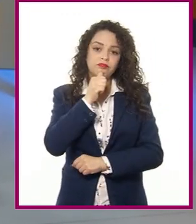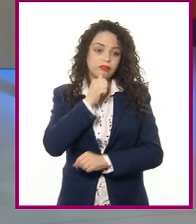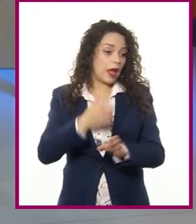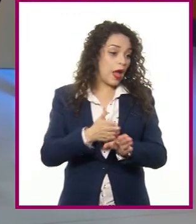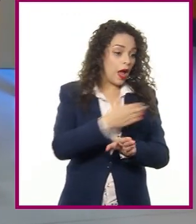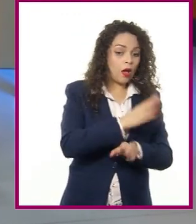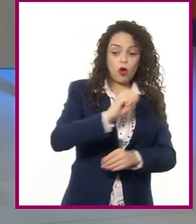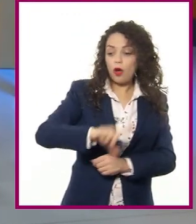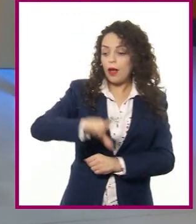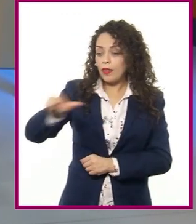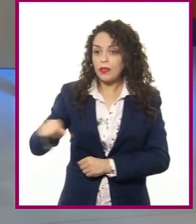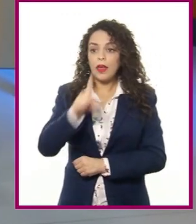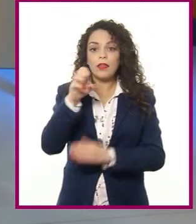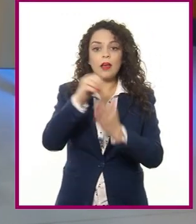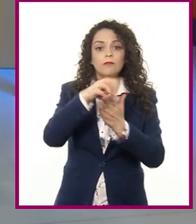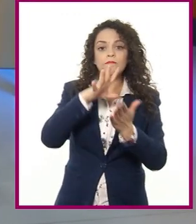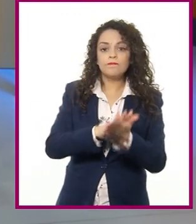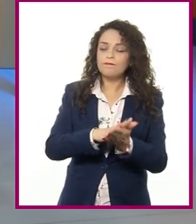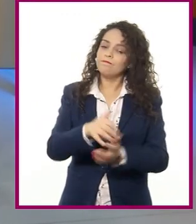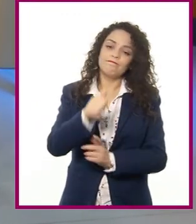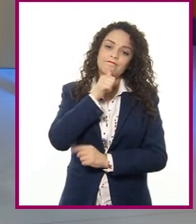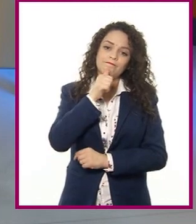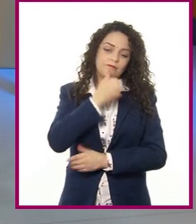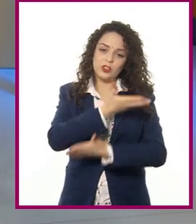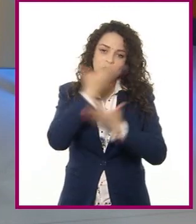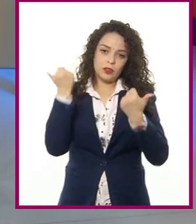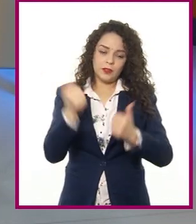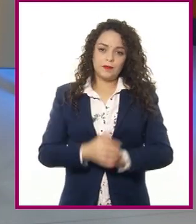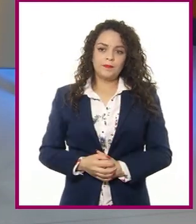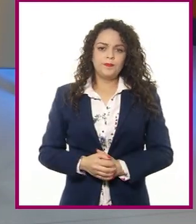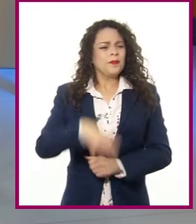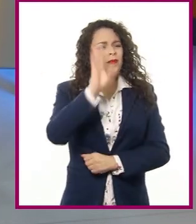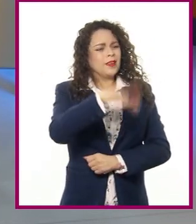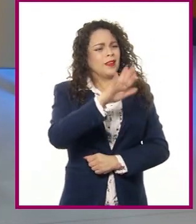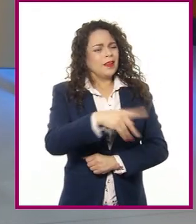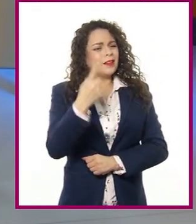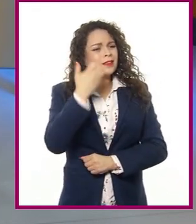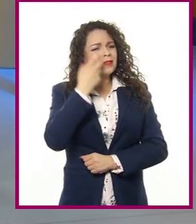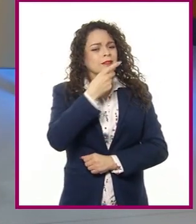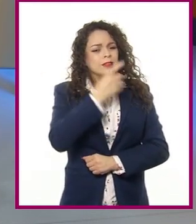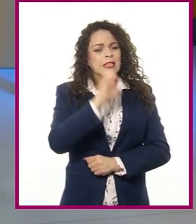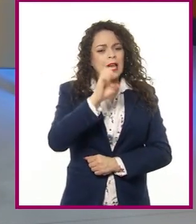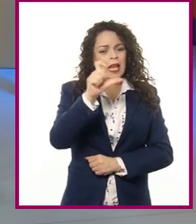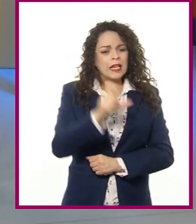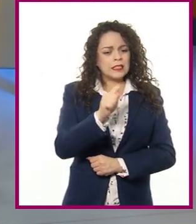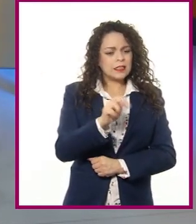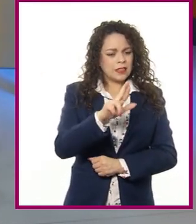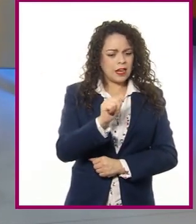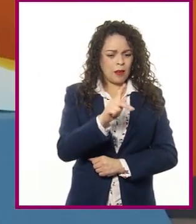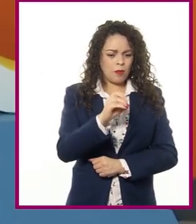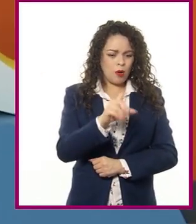después del registro de los datos. Maestra, ¿a qué se refiere con